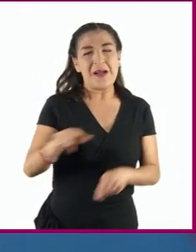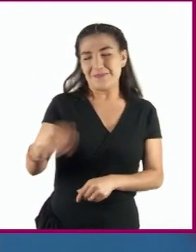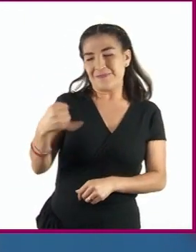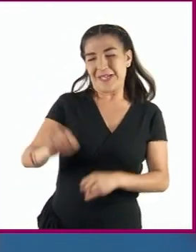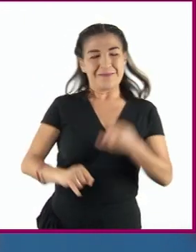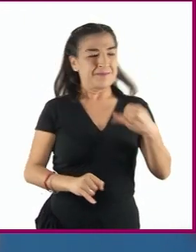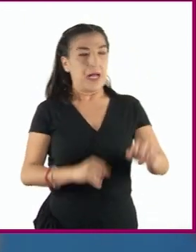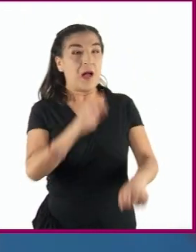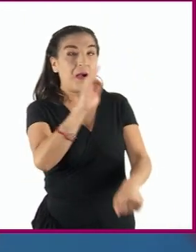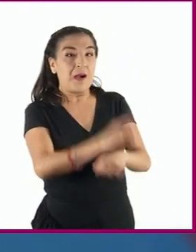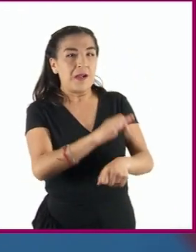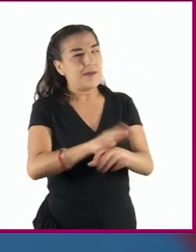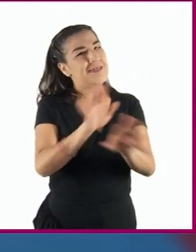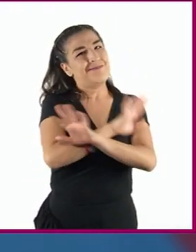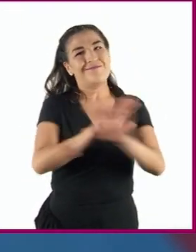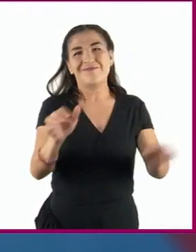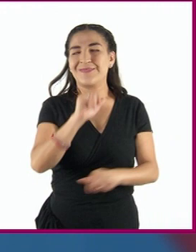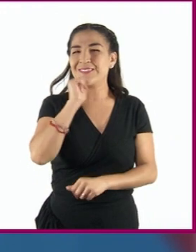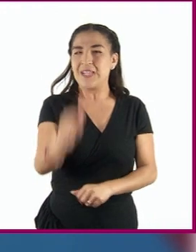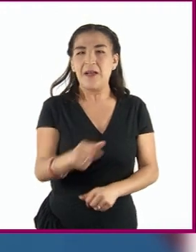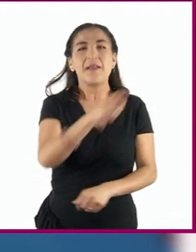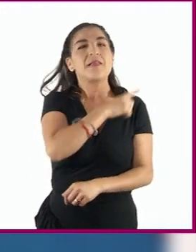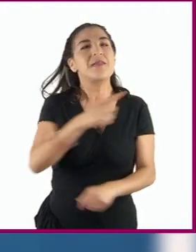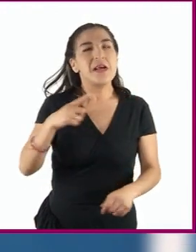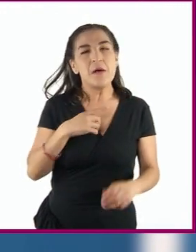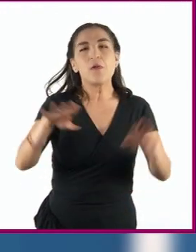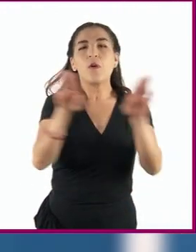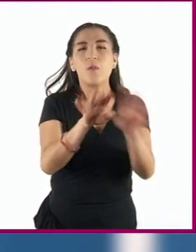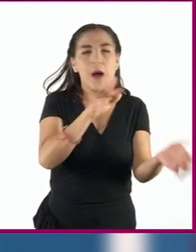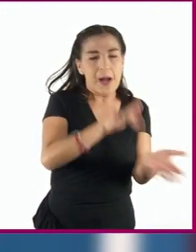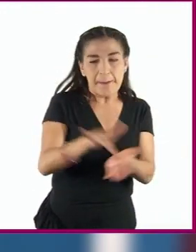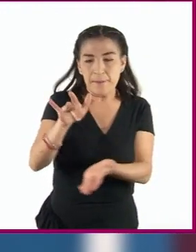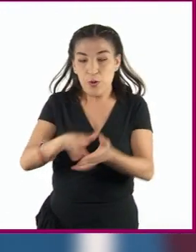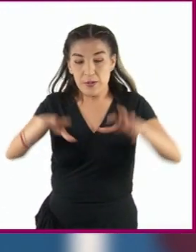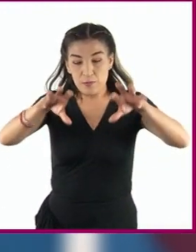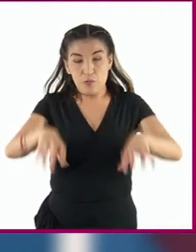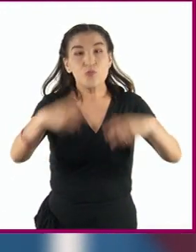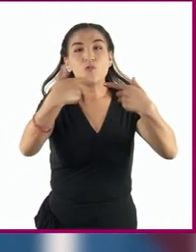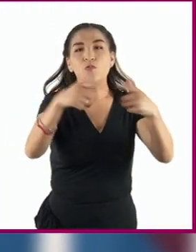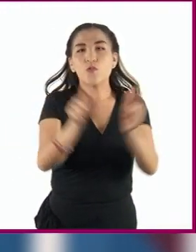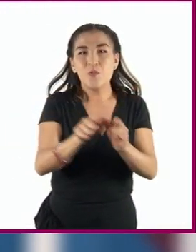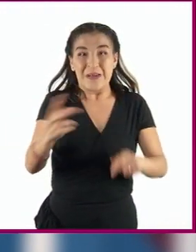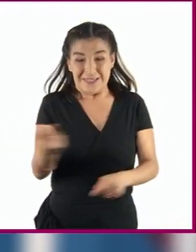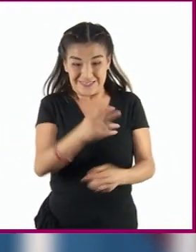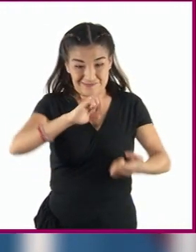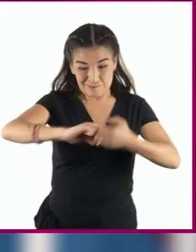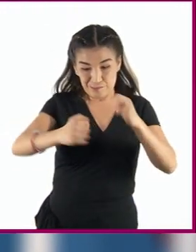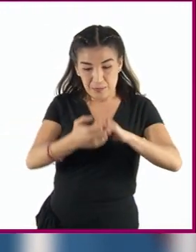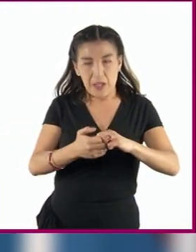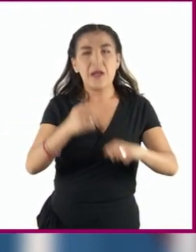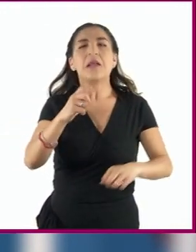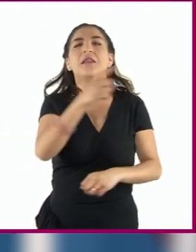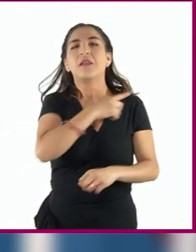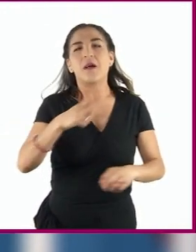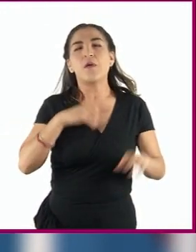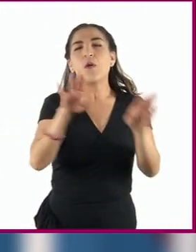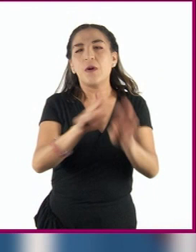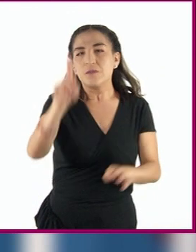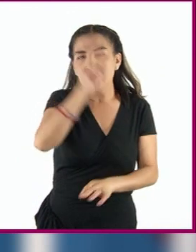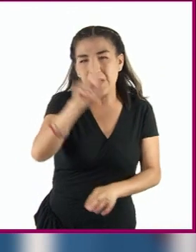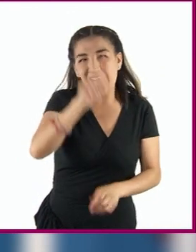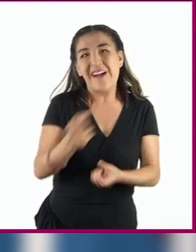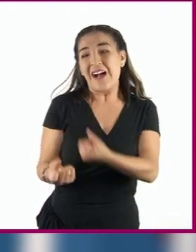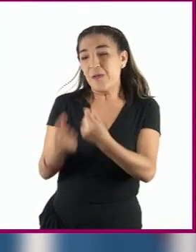alguien. Apoyar para que haya equilibrio de poder. Por ejemplo, si alguien es más débil o le cuesta